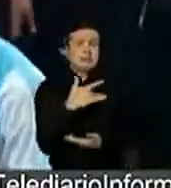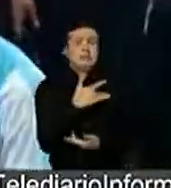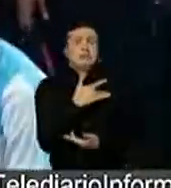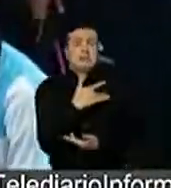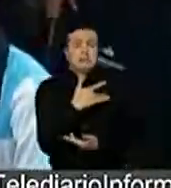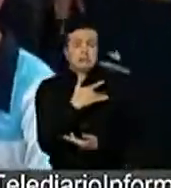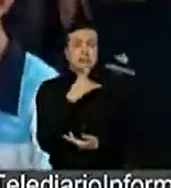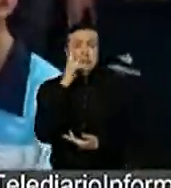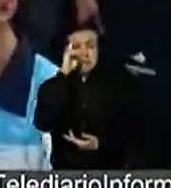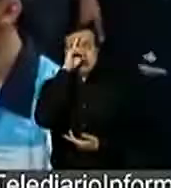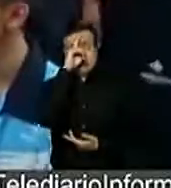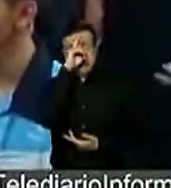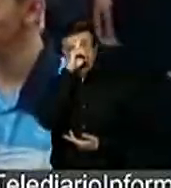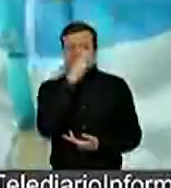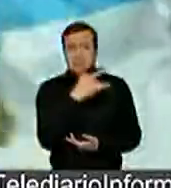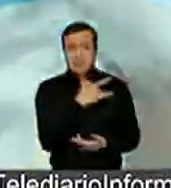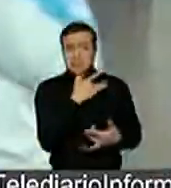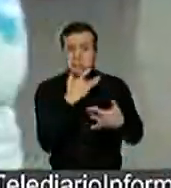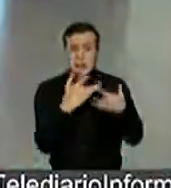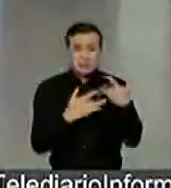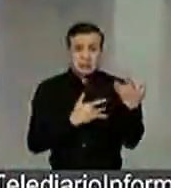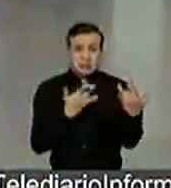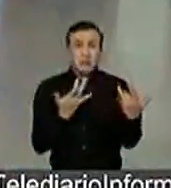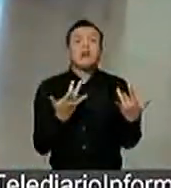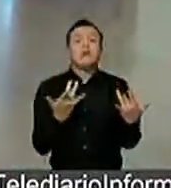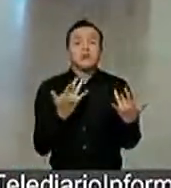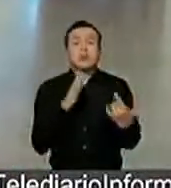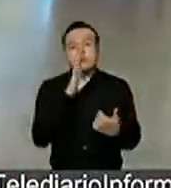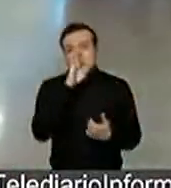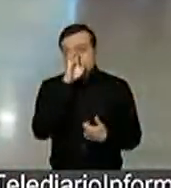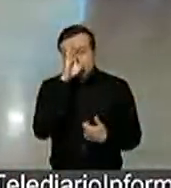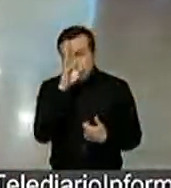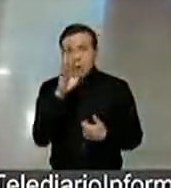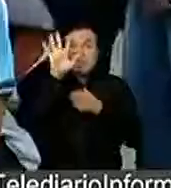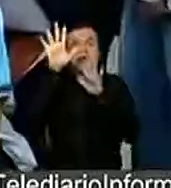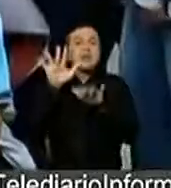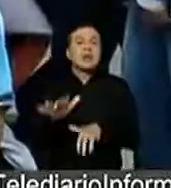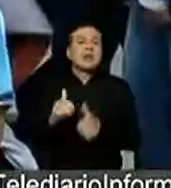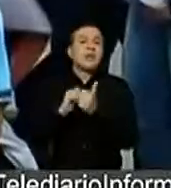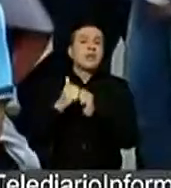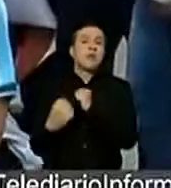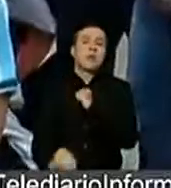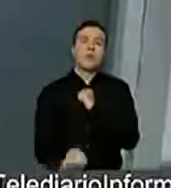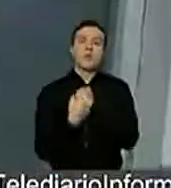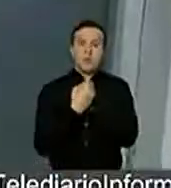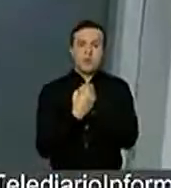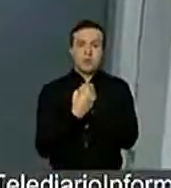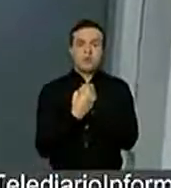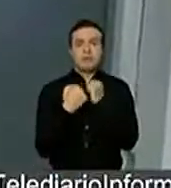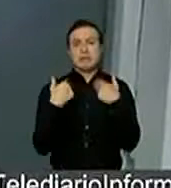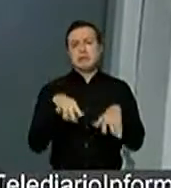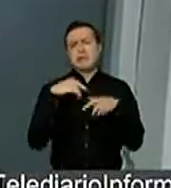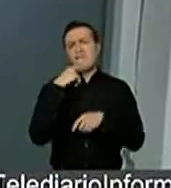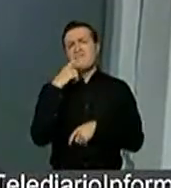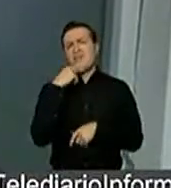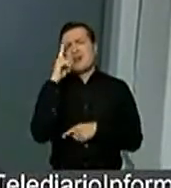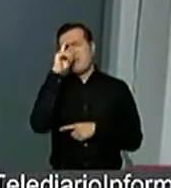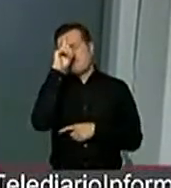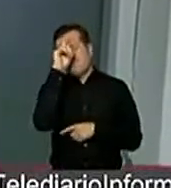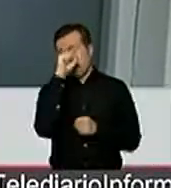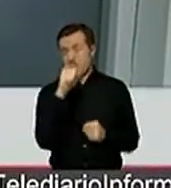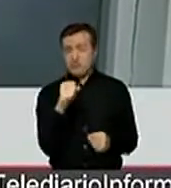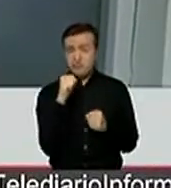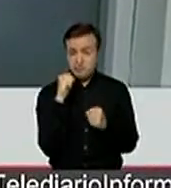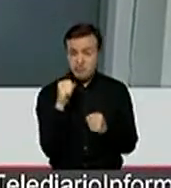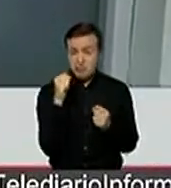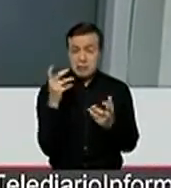de este amargo episodio para ellas, siempre contaron con la ayuda de la Secretaría del Deporte. Fue horrible el momento que vivimos porque, o